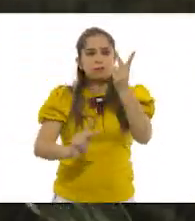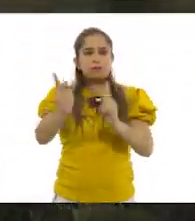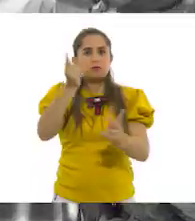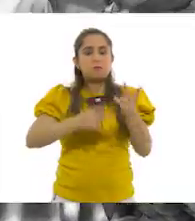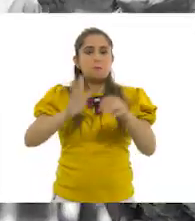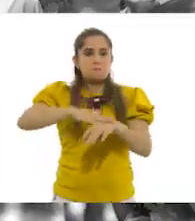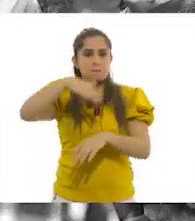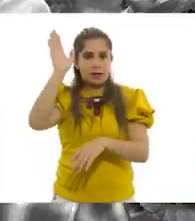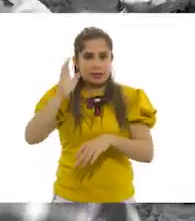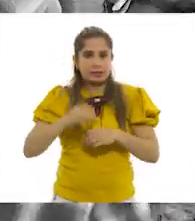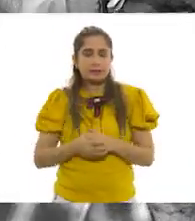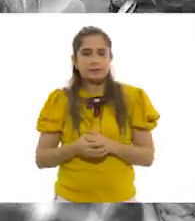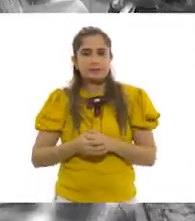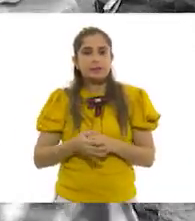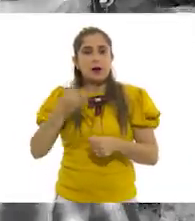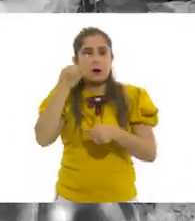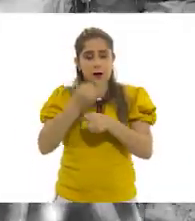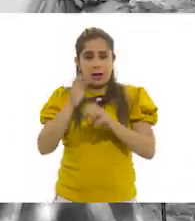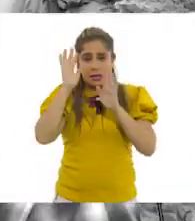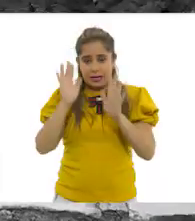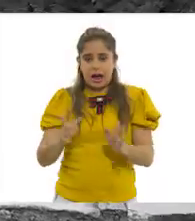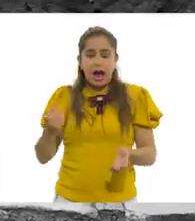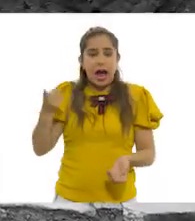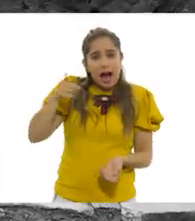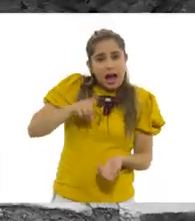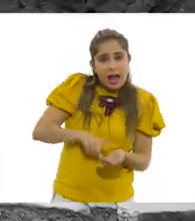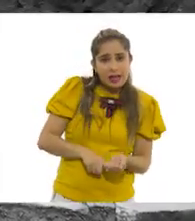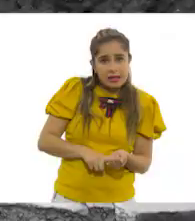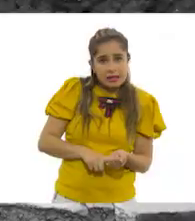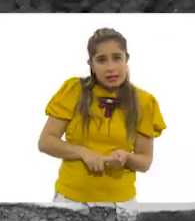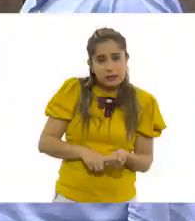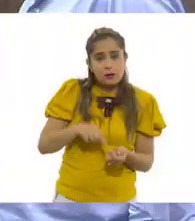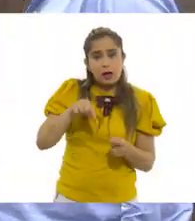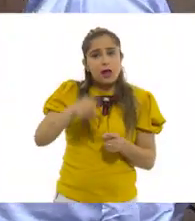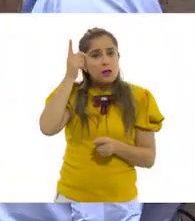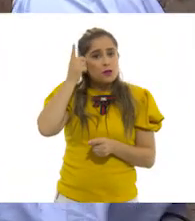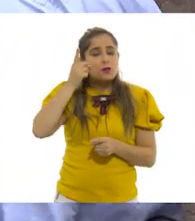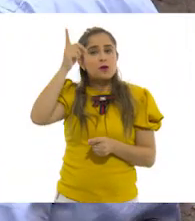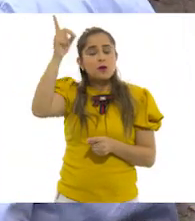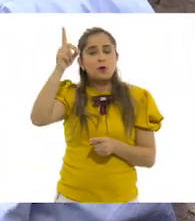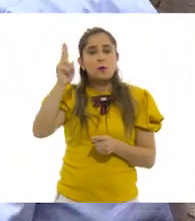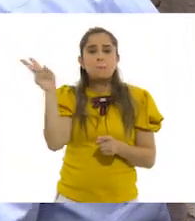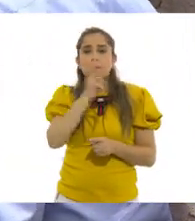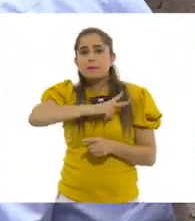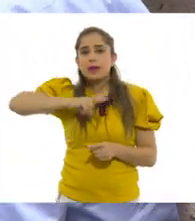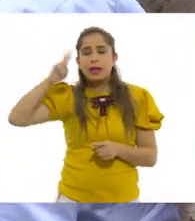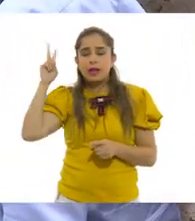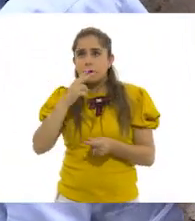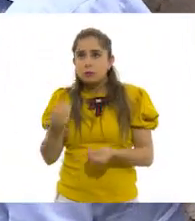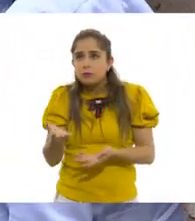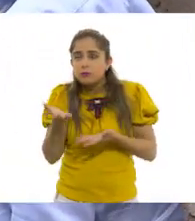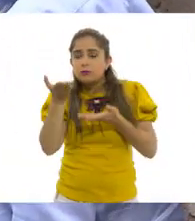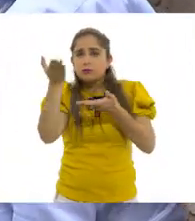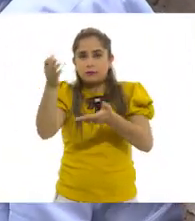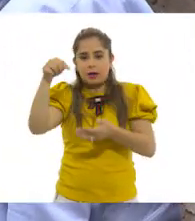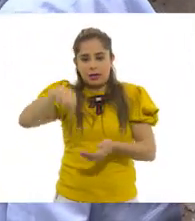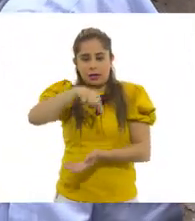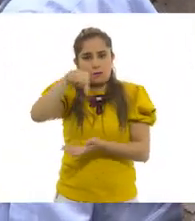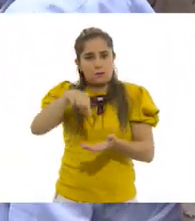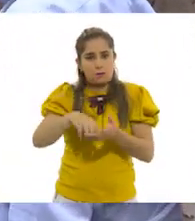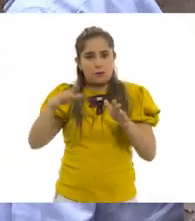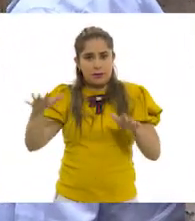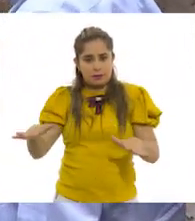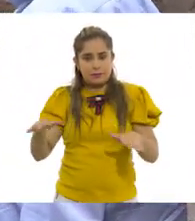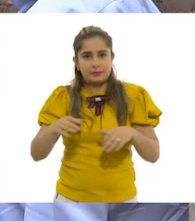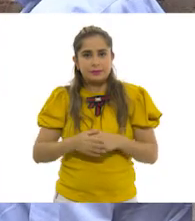Pero ya estamos al interior de el dios del viento. A ver, ¿en qué zona estamos aquí, Raúl? Sí, bueno, ya